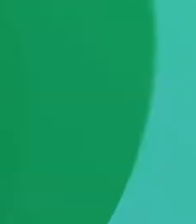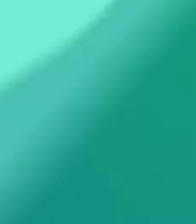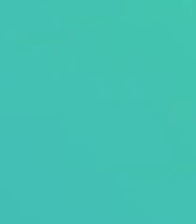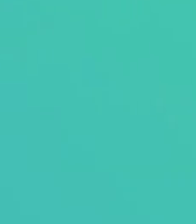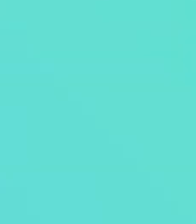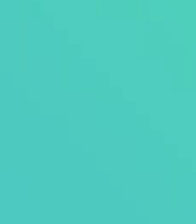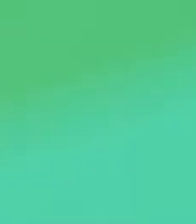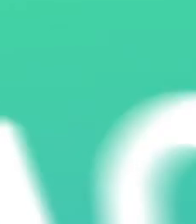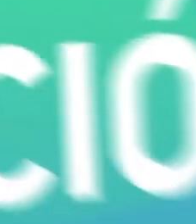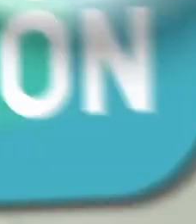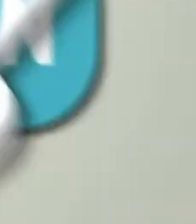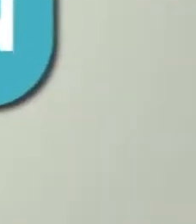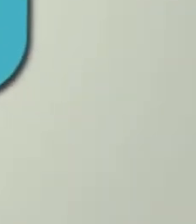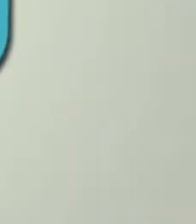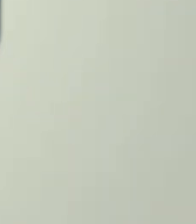impacienten.